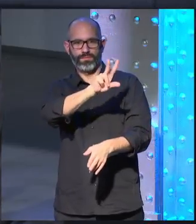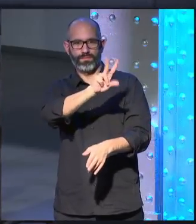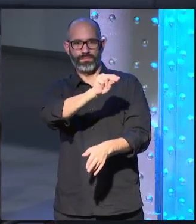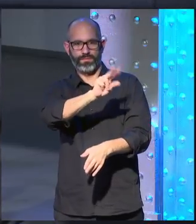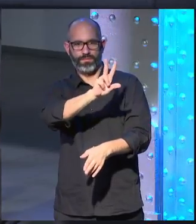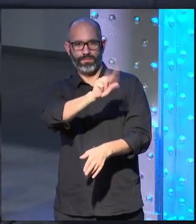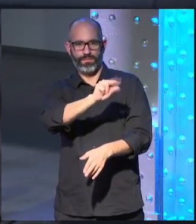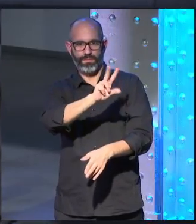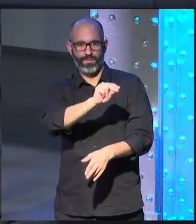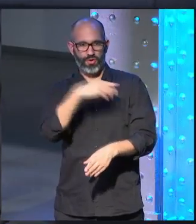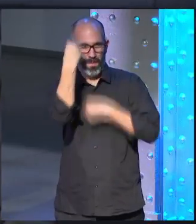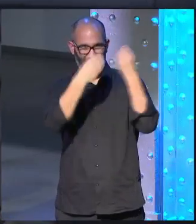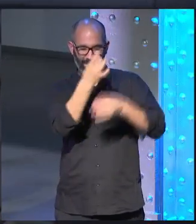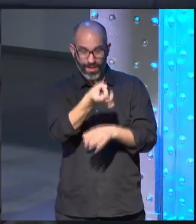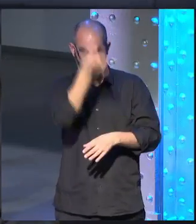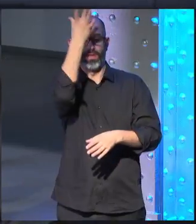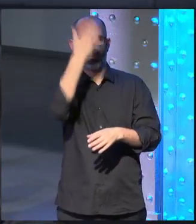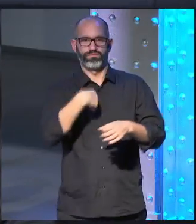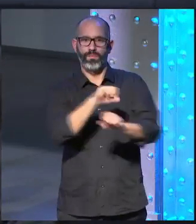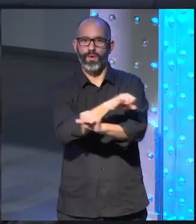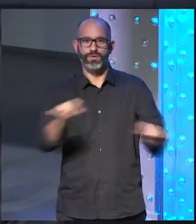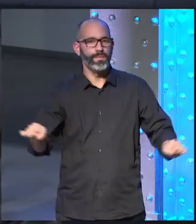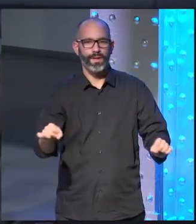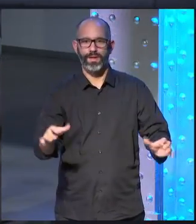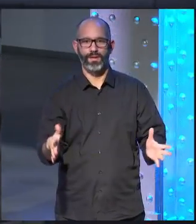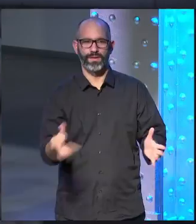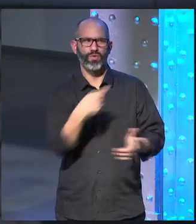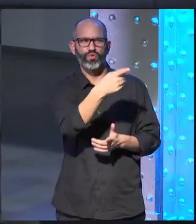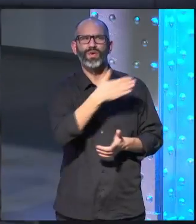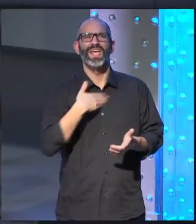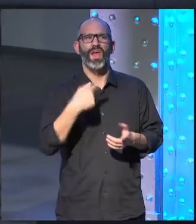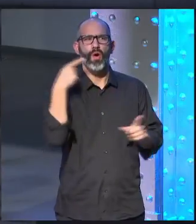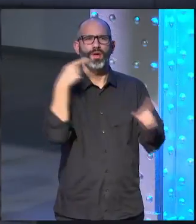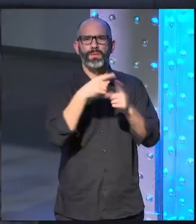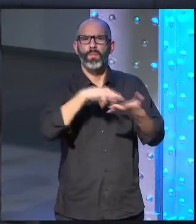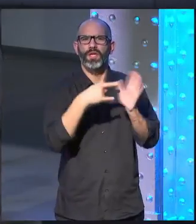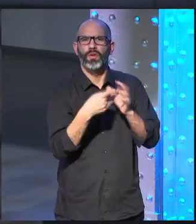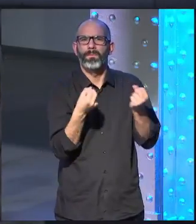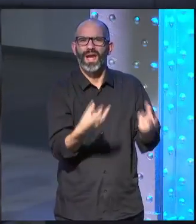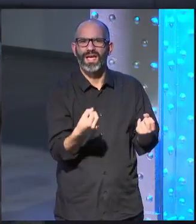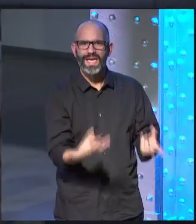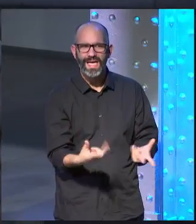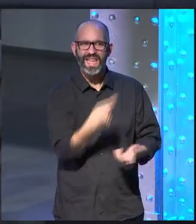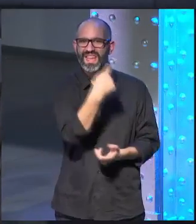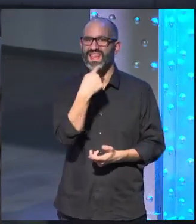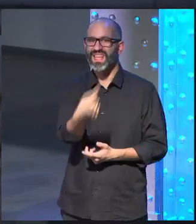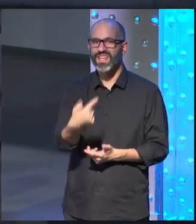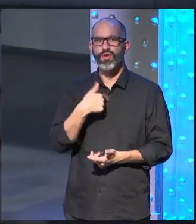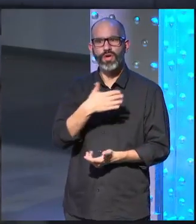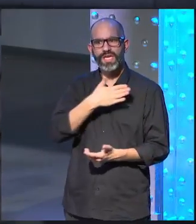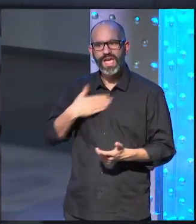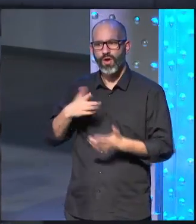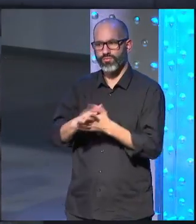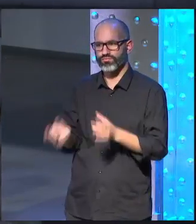pero nunca pensé que alguien podía pensar esto. ¿Y qué pretendes con este proyecto? No, lo voy a poner en marcha y voy a alimentar a